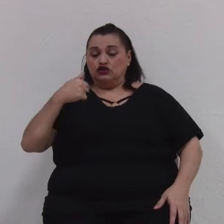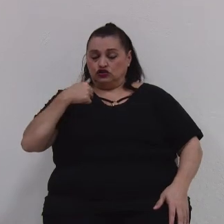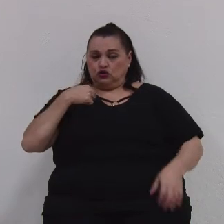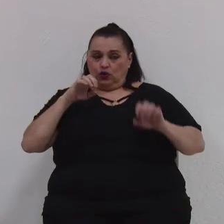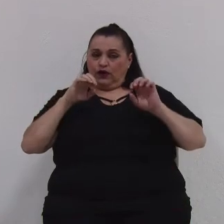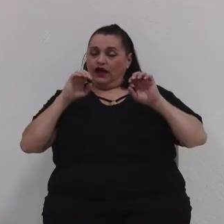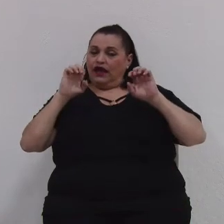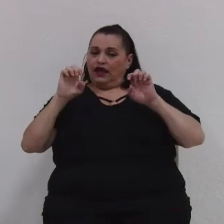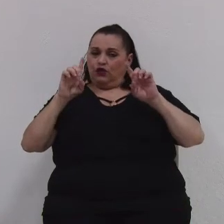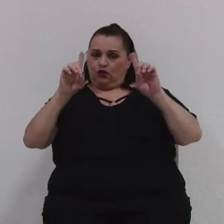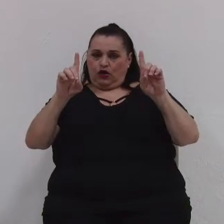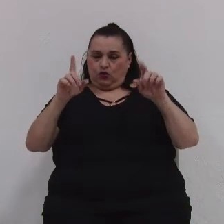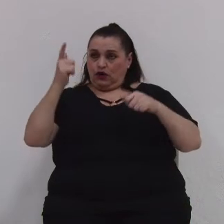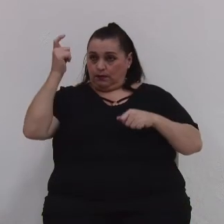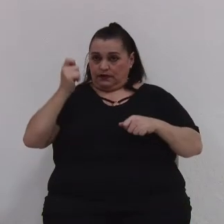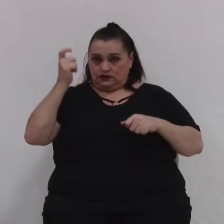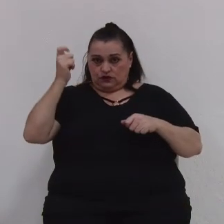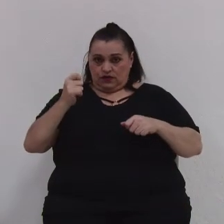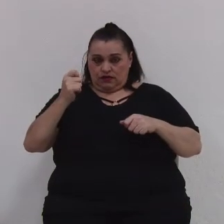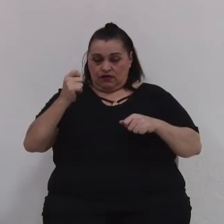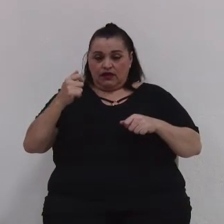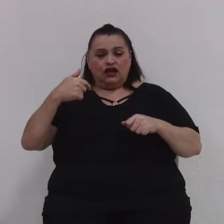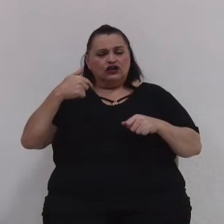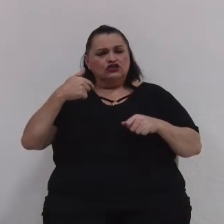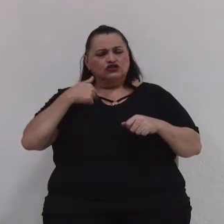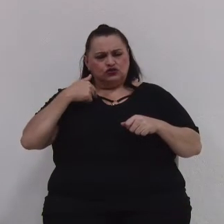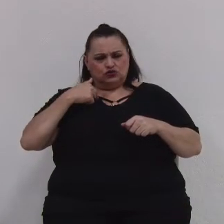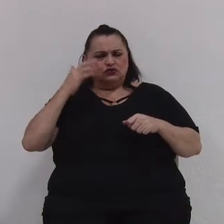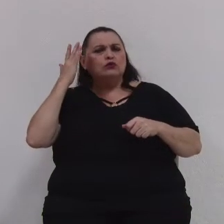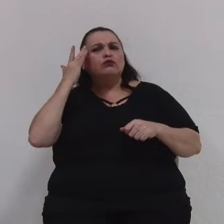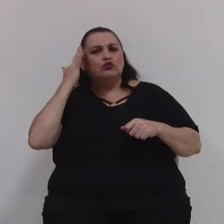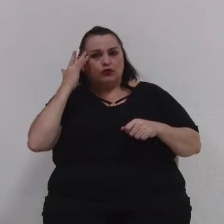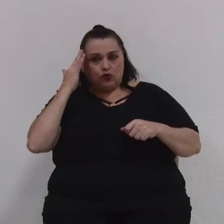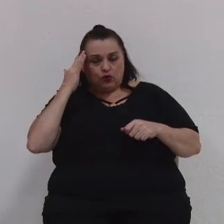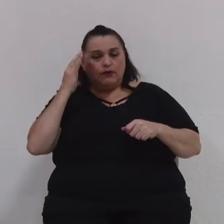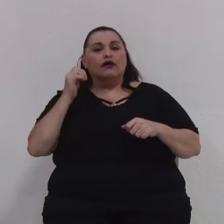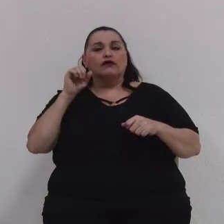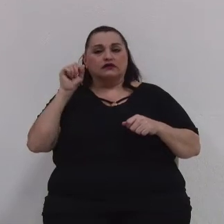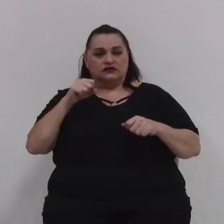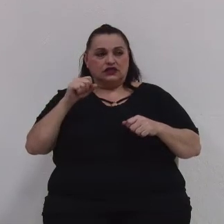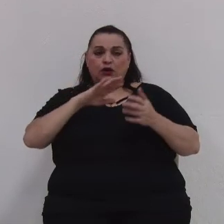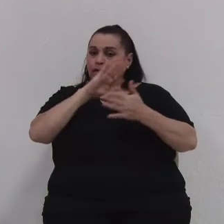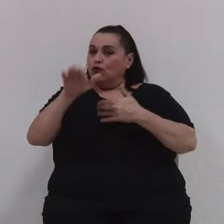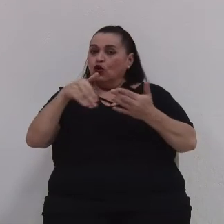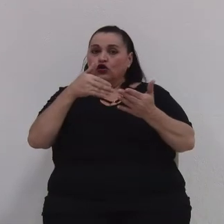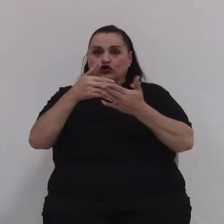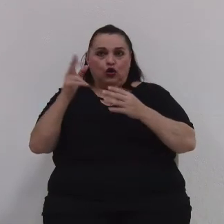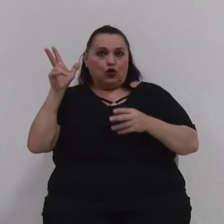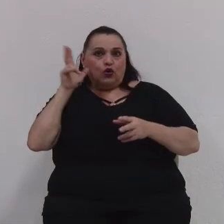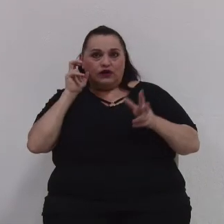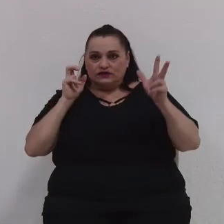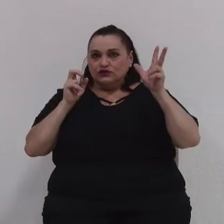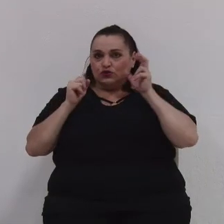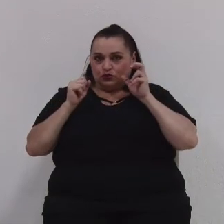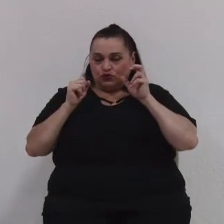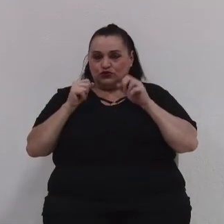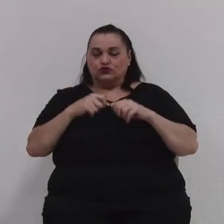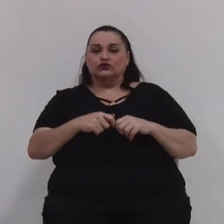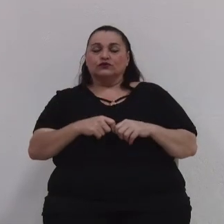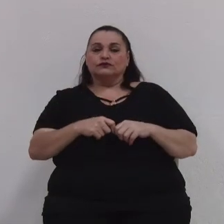educadora jubilada y estoy sumamente preocupada por todo lo que estoy escuchando, y